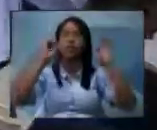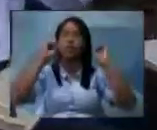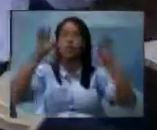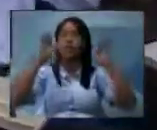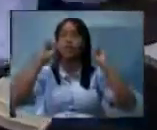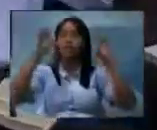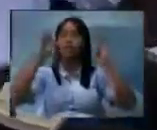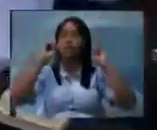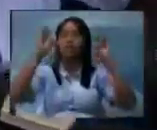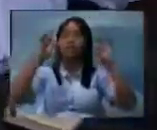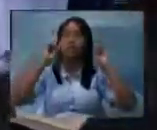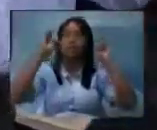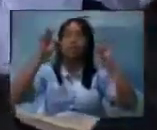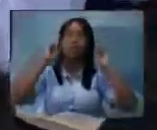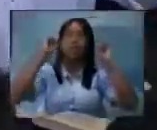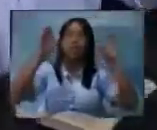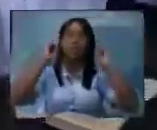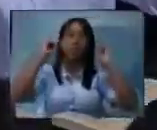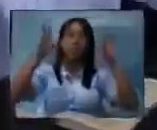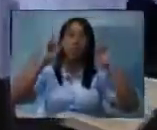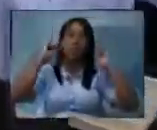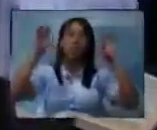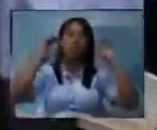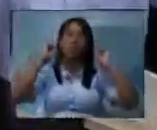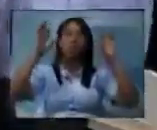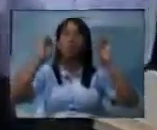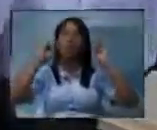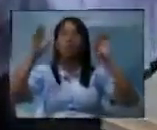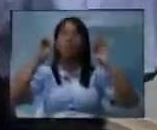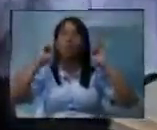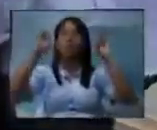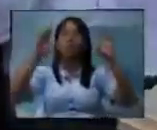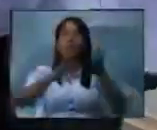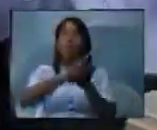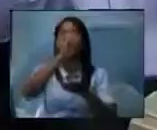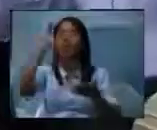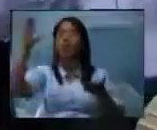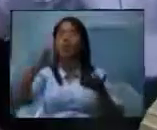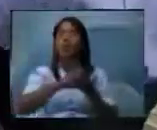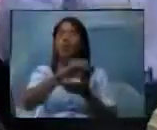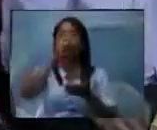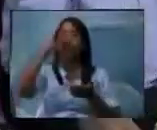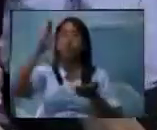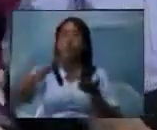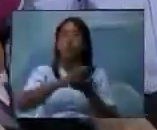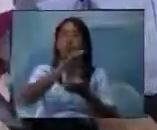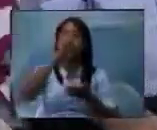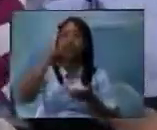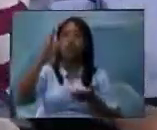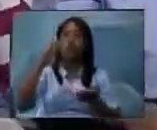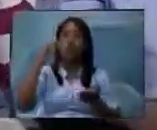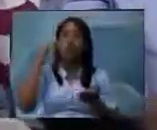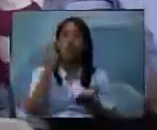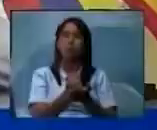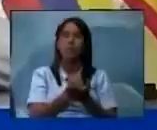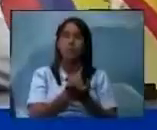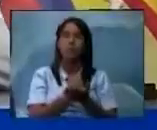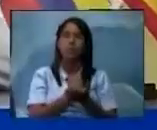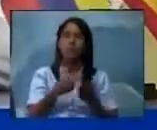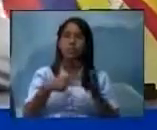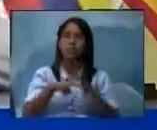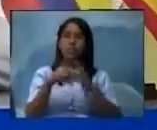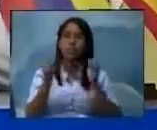gloria a Dios, gloria a Dios, gloria a Dios, gloria a Dios, gloria a Dios, gloria a Dios, gloria a Dios.